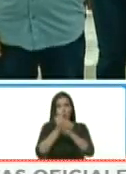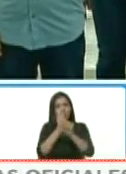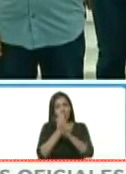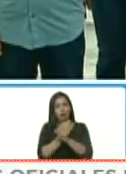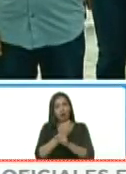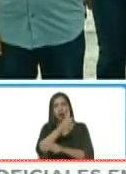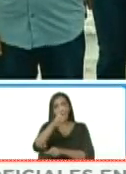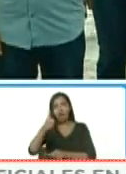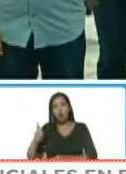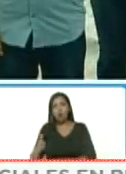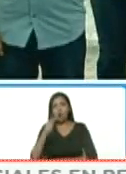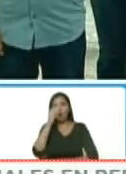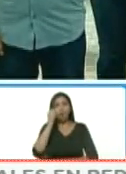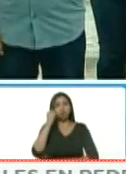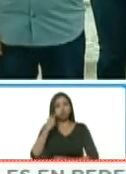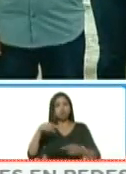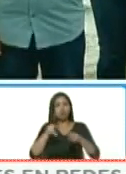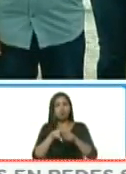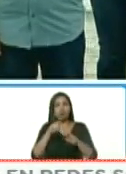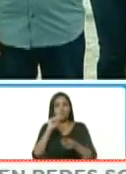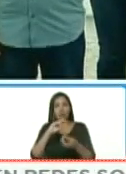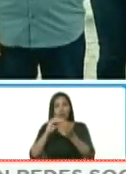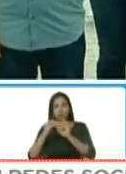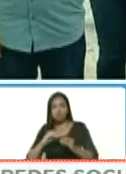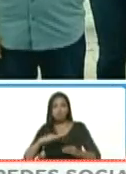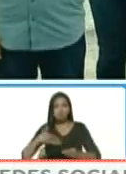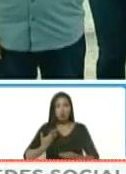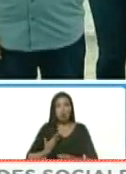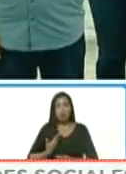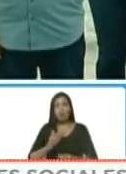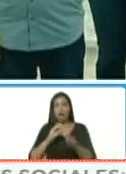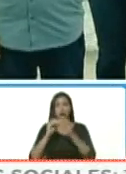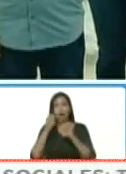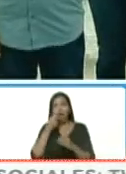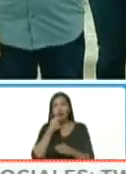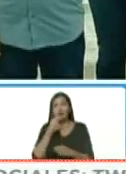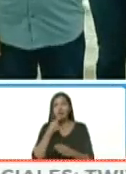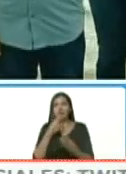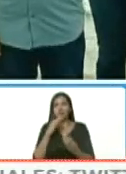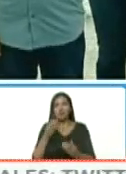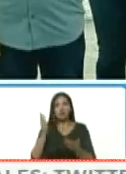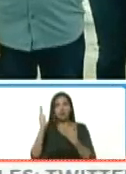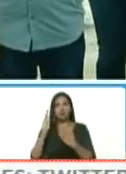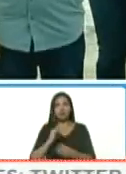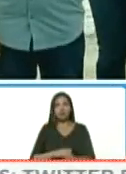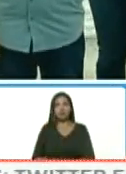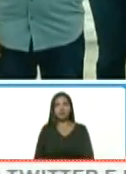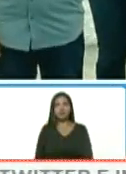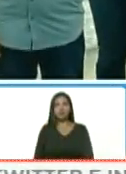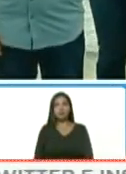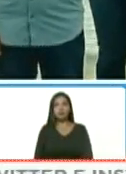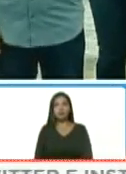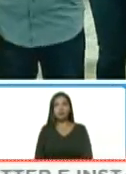a las trabajadoras de los astilleros que hacen posible este milagro. ¡Adelante, Cumaná!